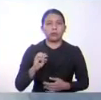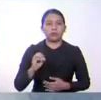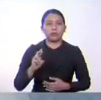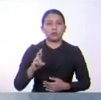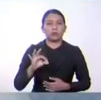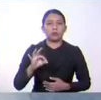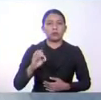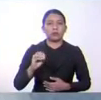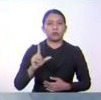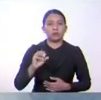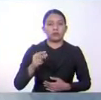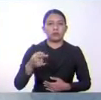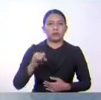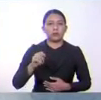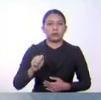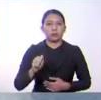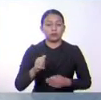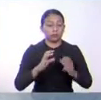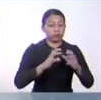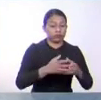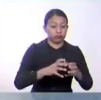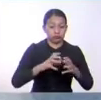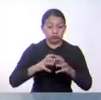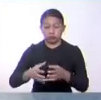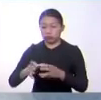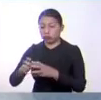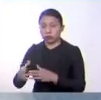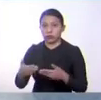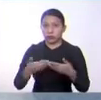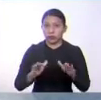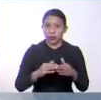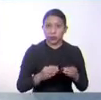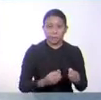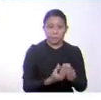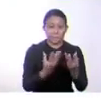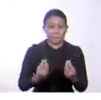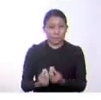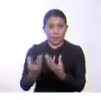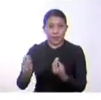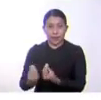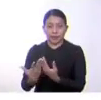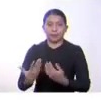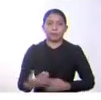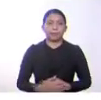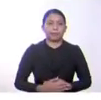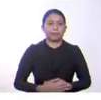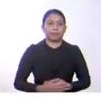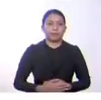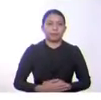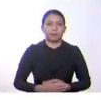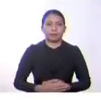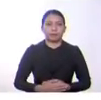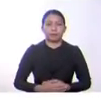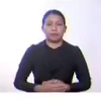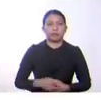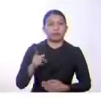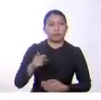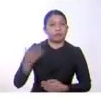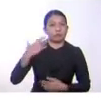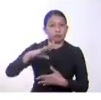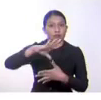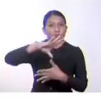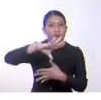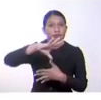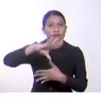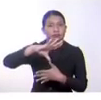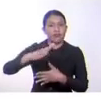clasificación de las plantas, aunque no tenían el rigor científico posterior. En América prehispánica, por ejemplo,